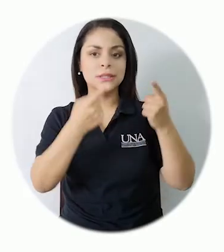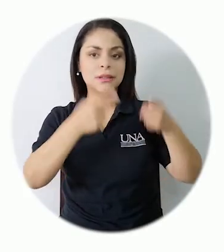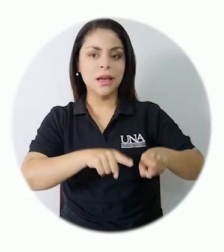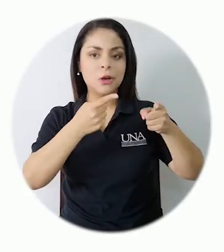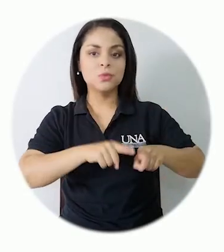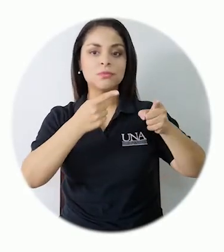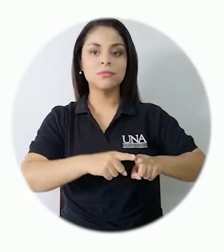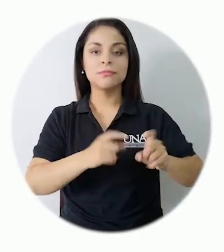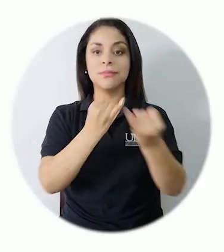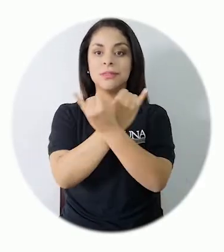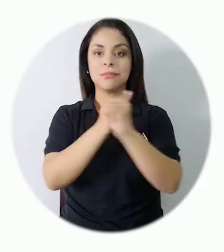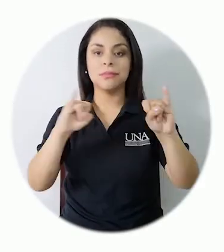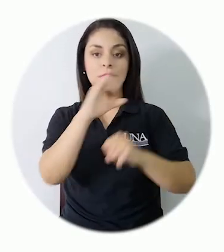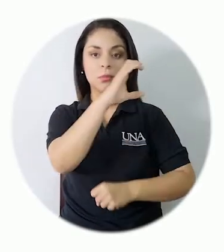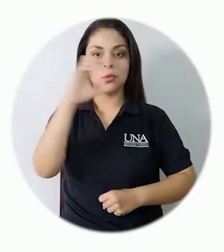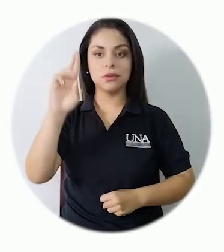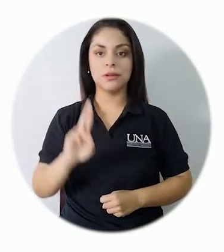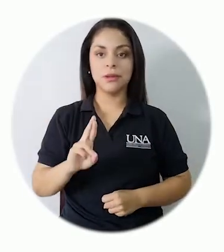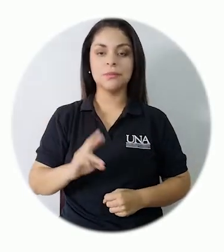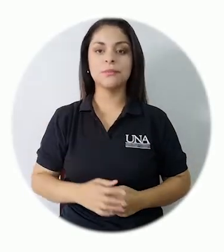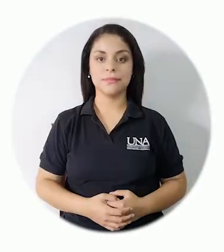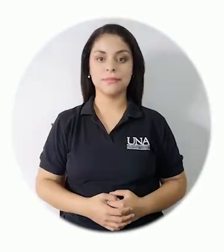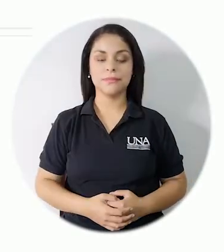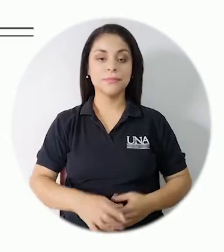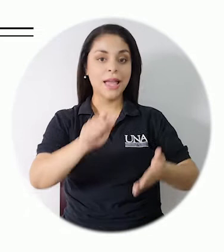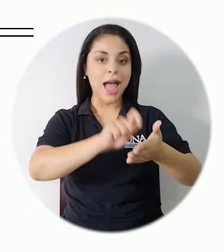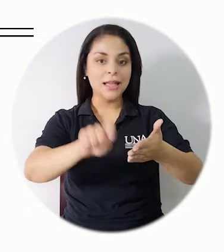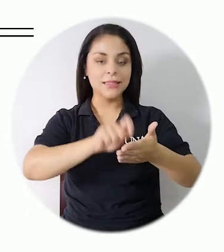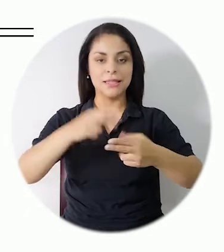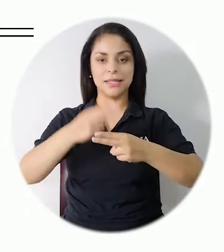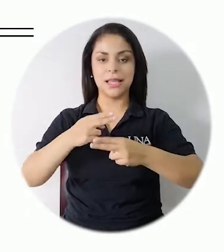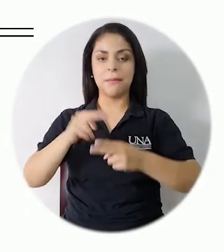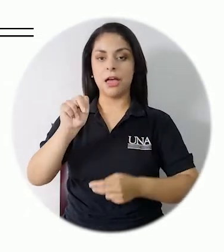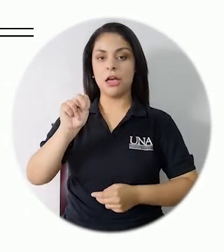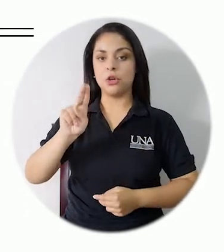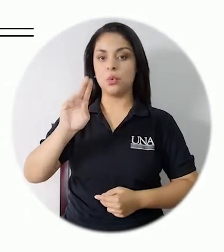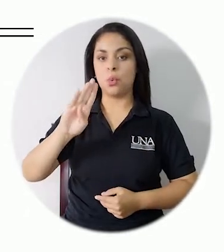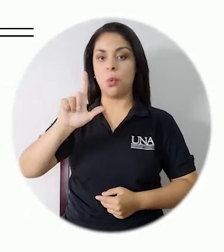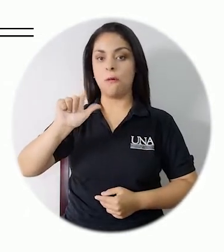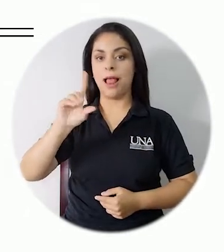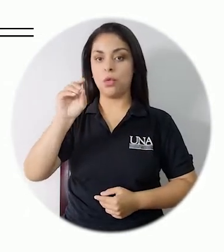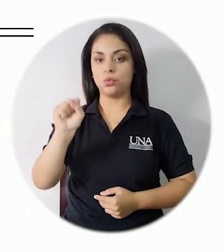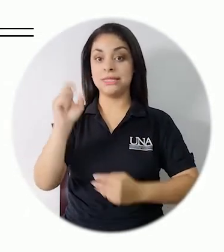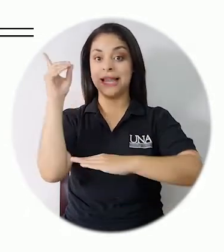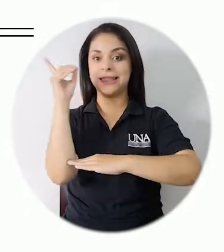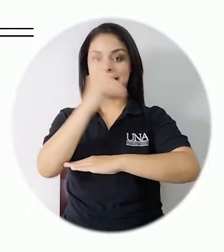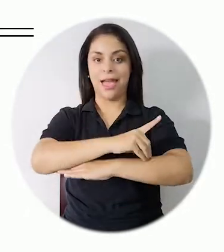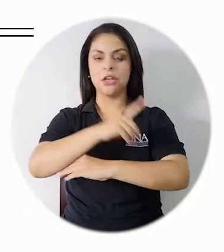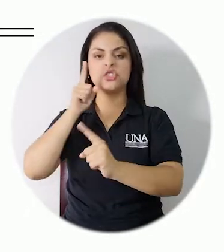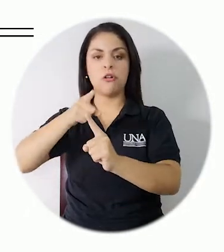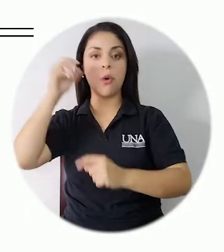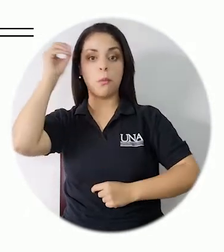las múltiples causas de la independencia de Costa Rica. El acta de los nublados del día sobre la posición